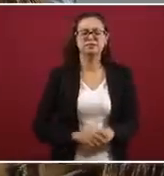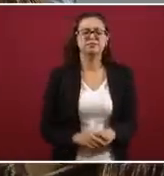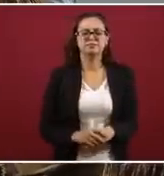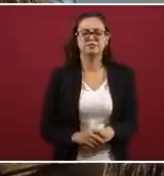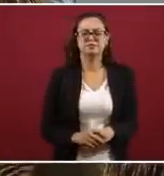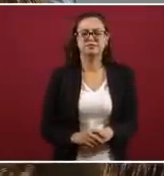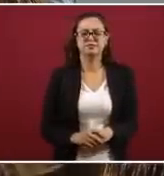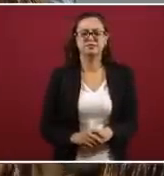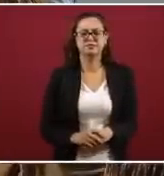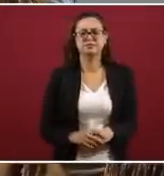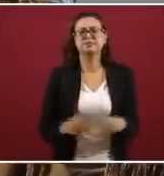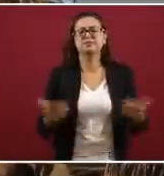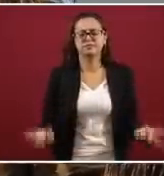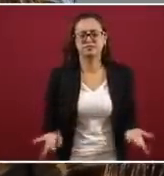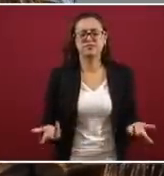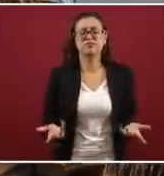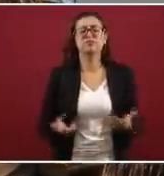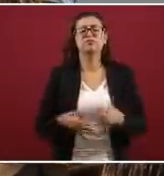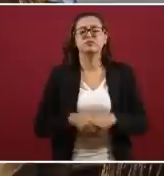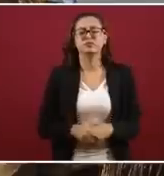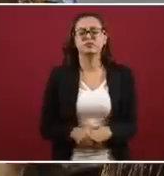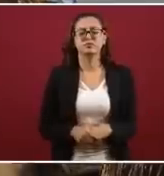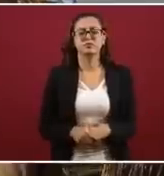Entonces, si